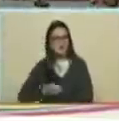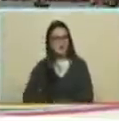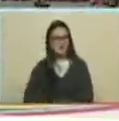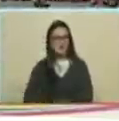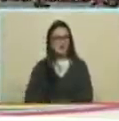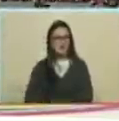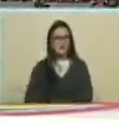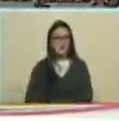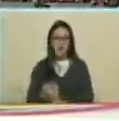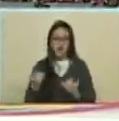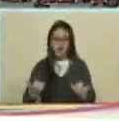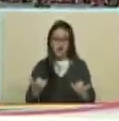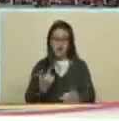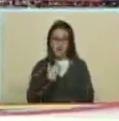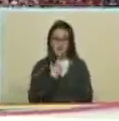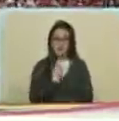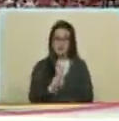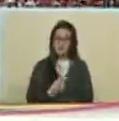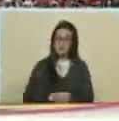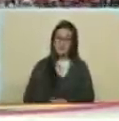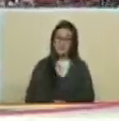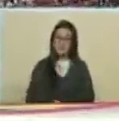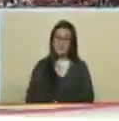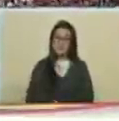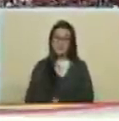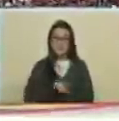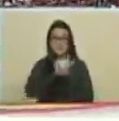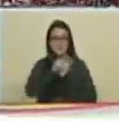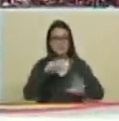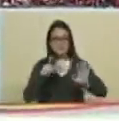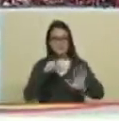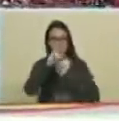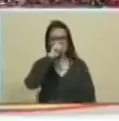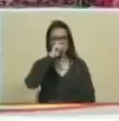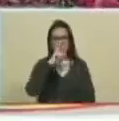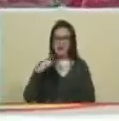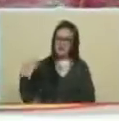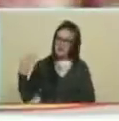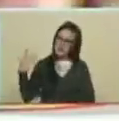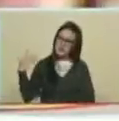Y digamos hoy, a